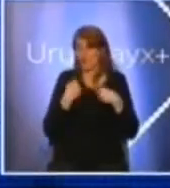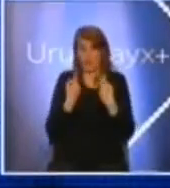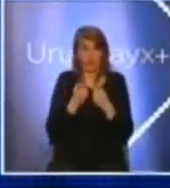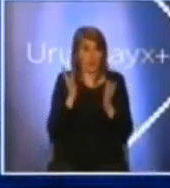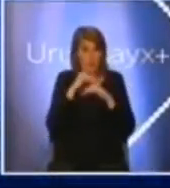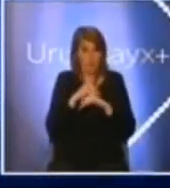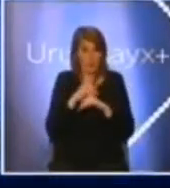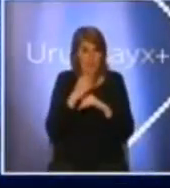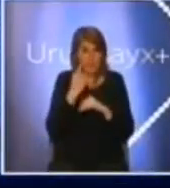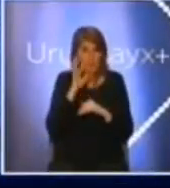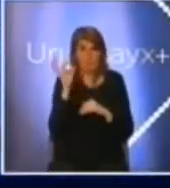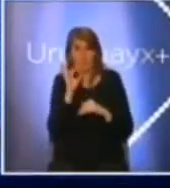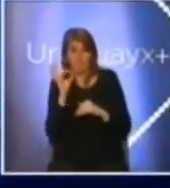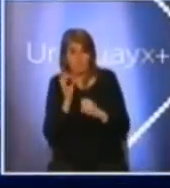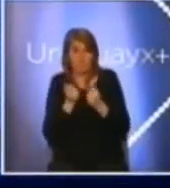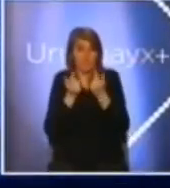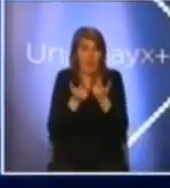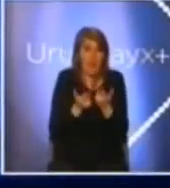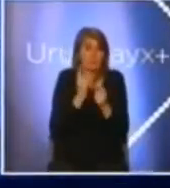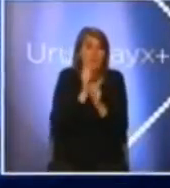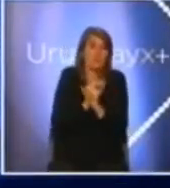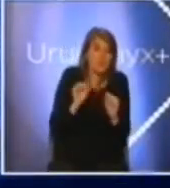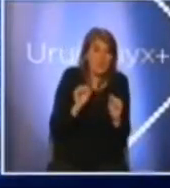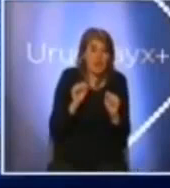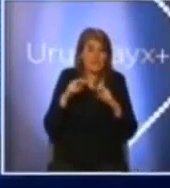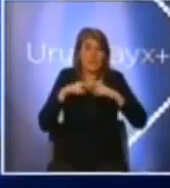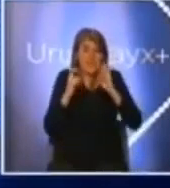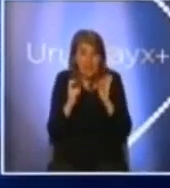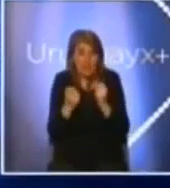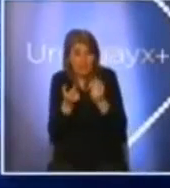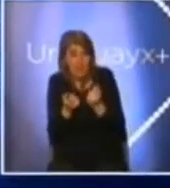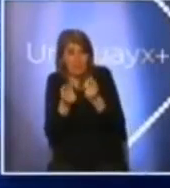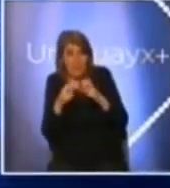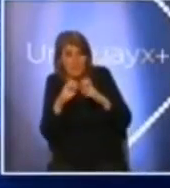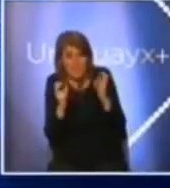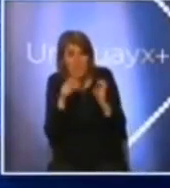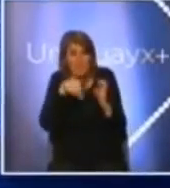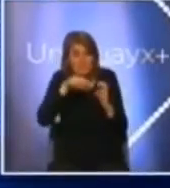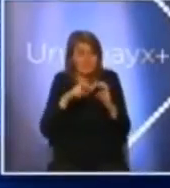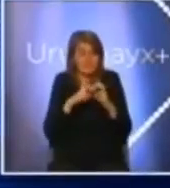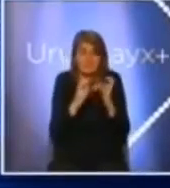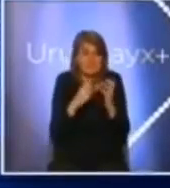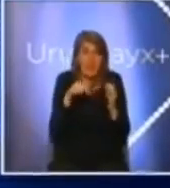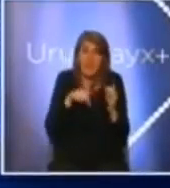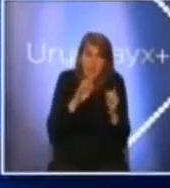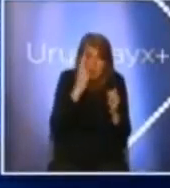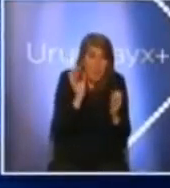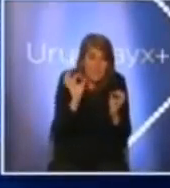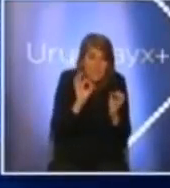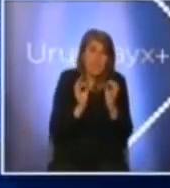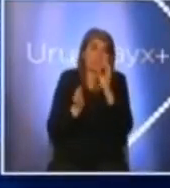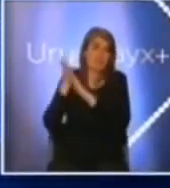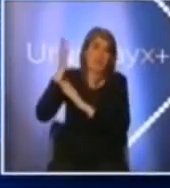no somos capaces de ofrecer posibilidades a nuestros investigadores, estos la buscarán y encontrarán en el